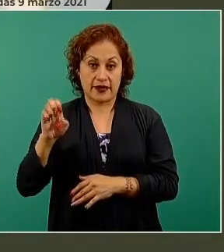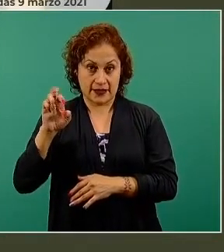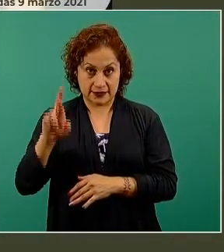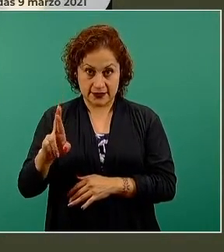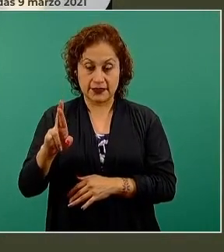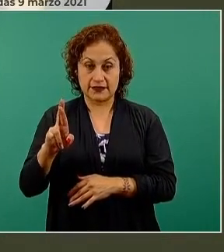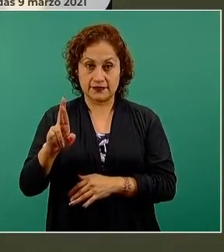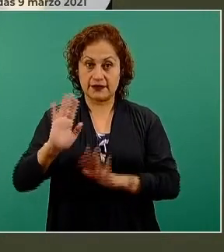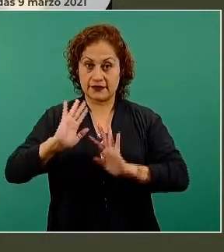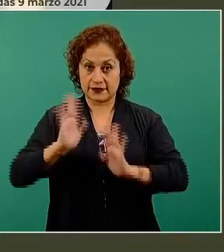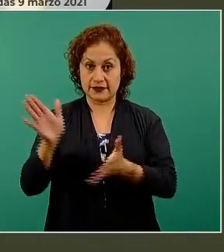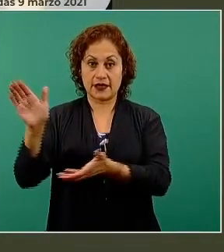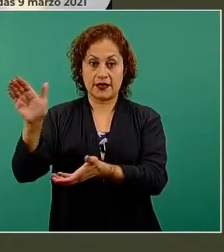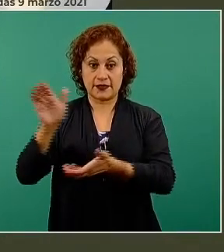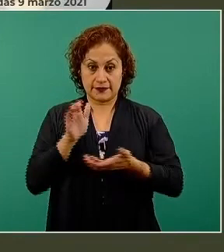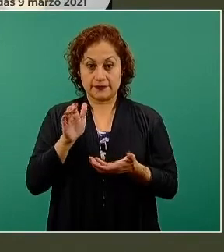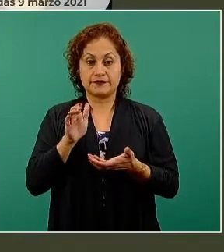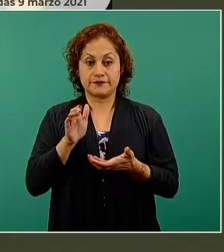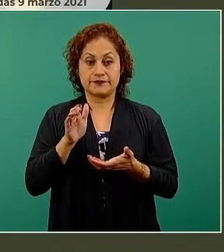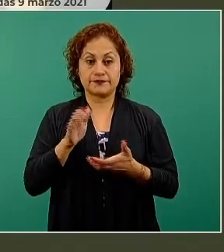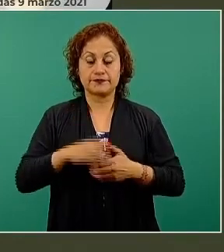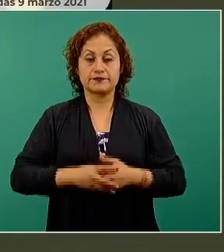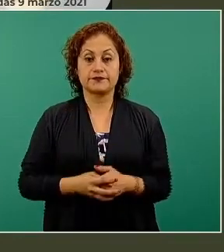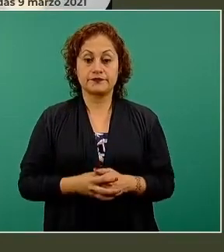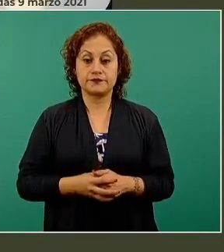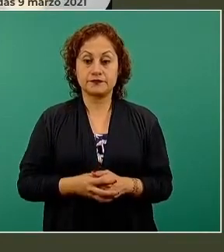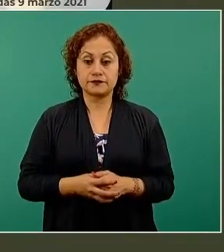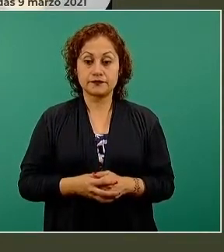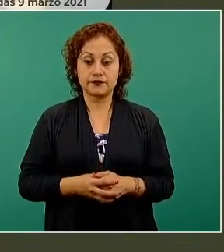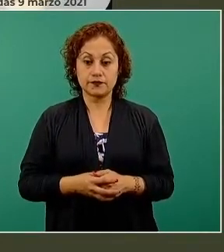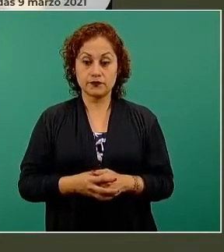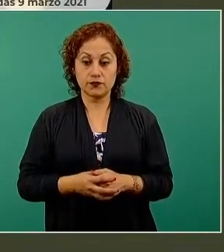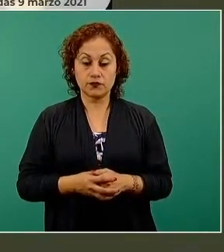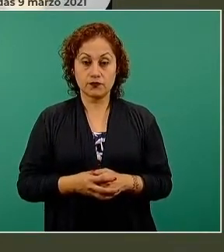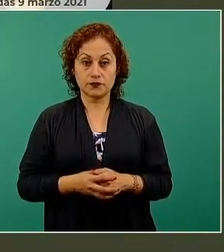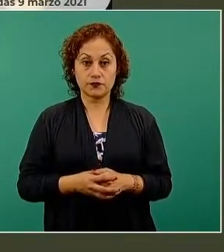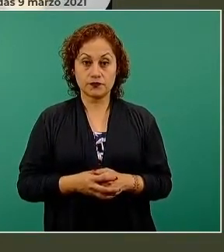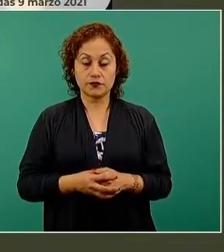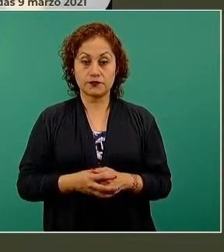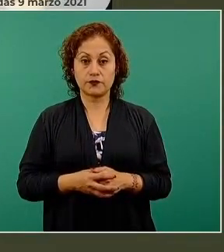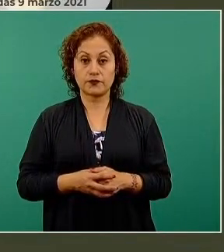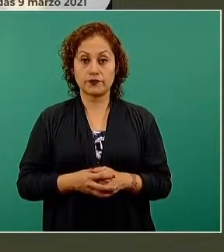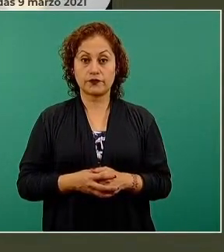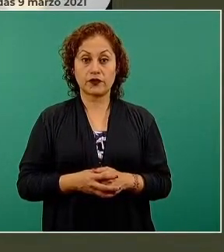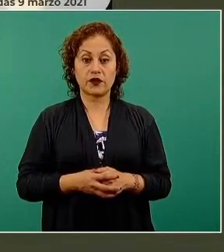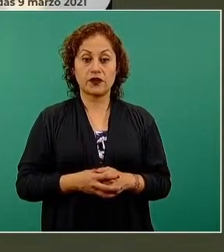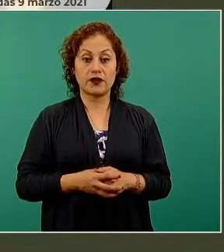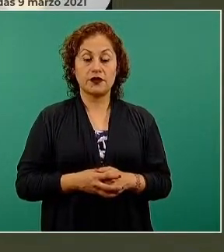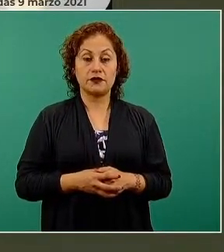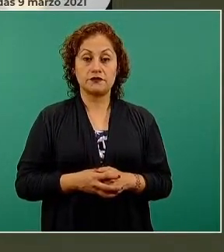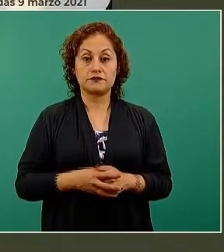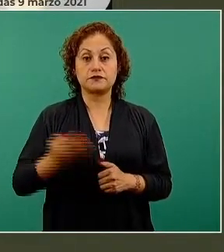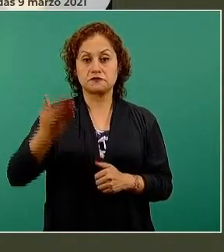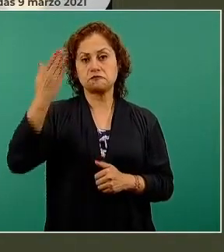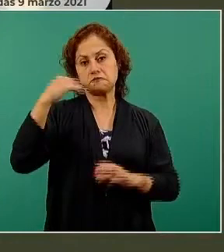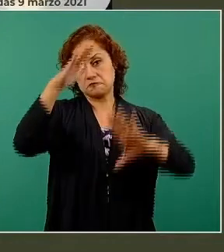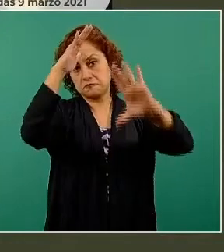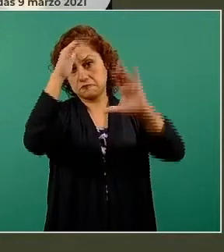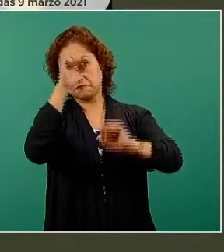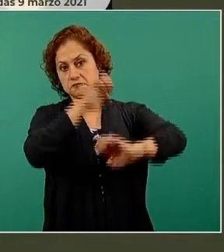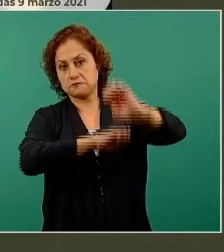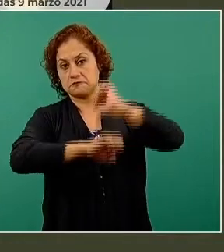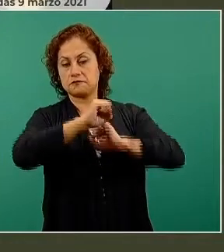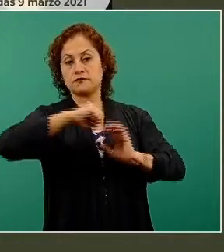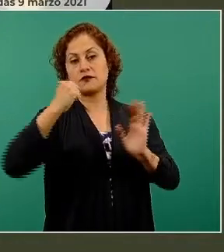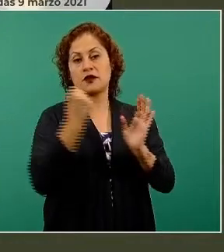Este es el segundo envío. Bueno, ya la programación con Pfizer, pues tenemos